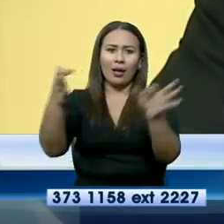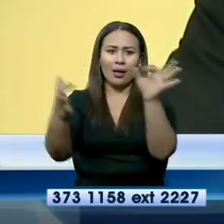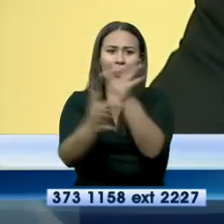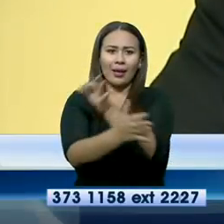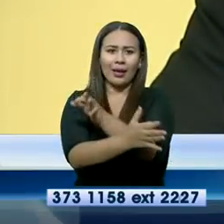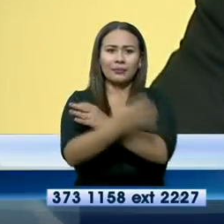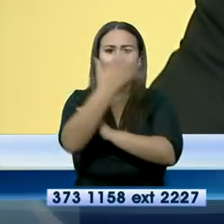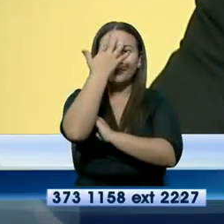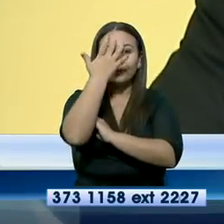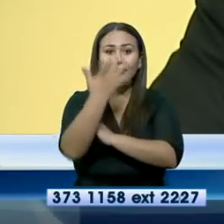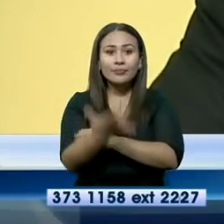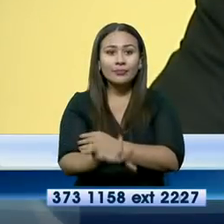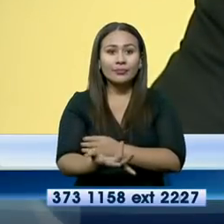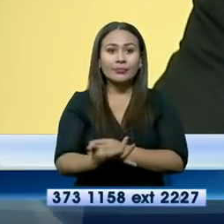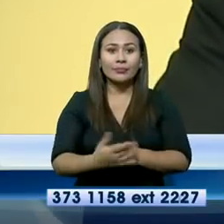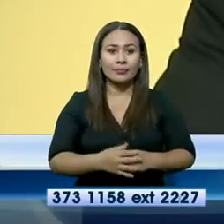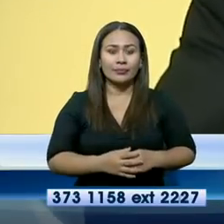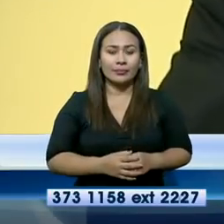Porque